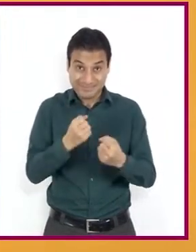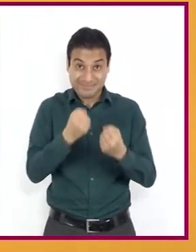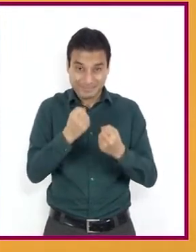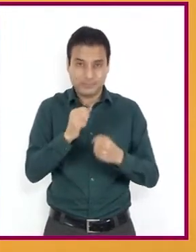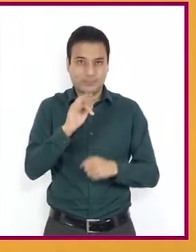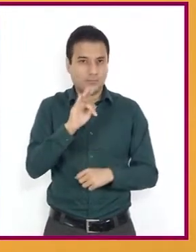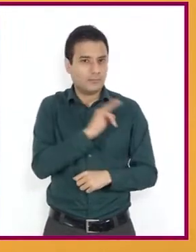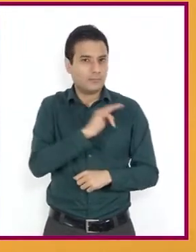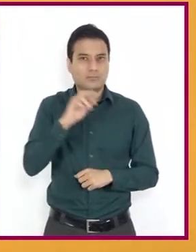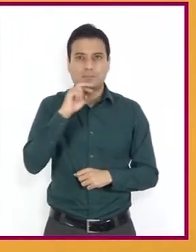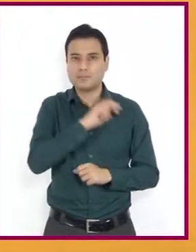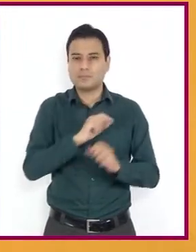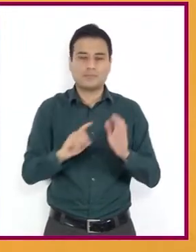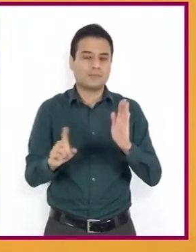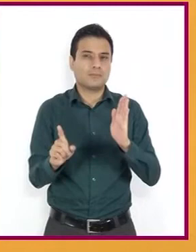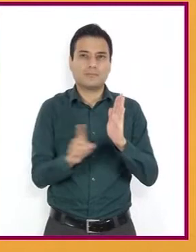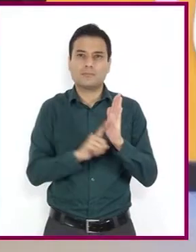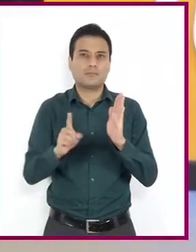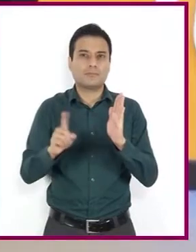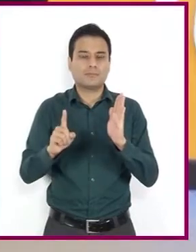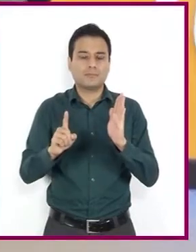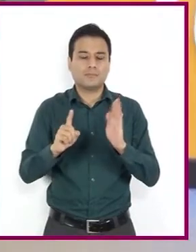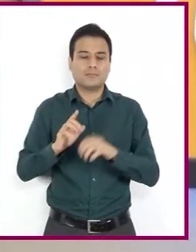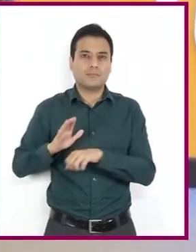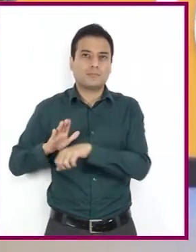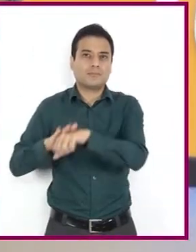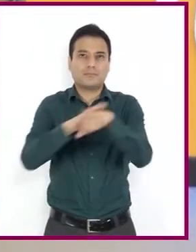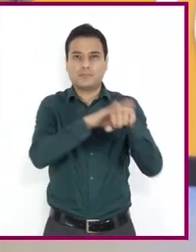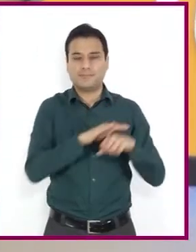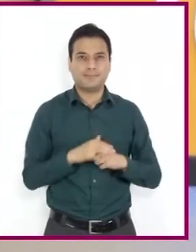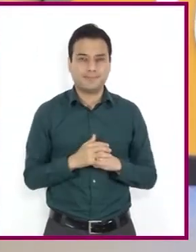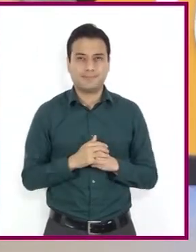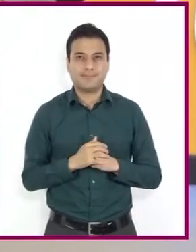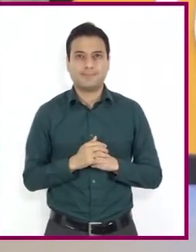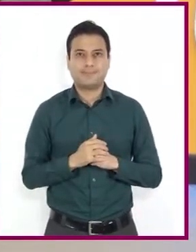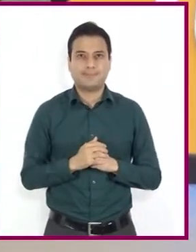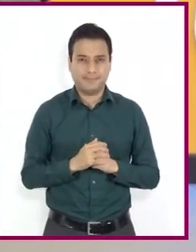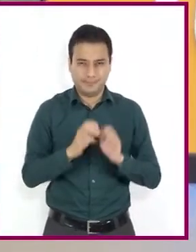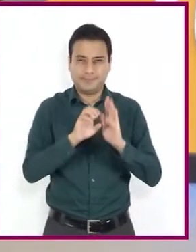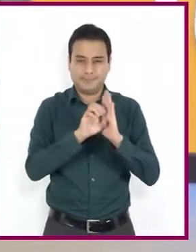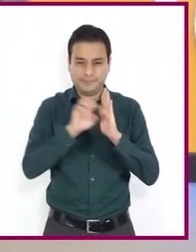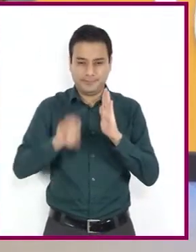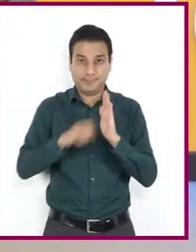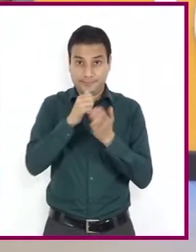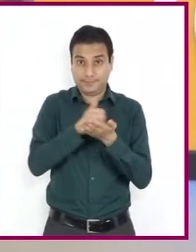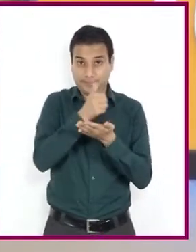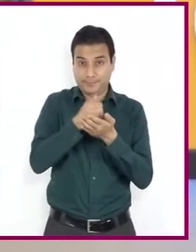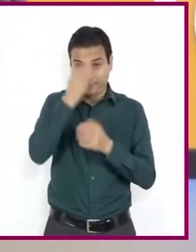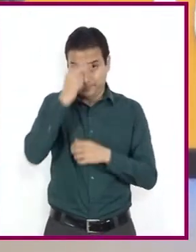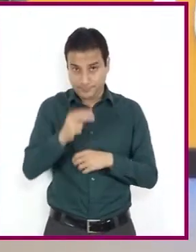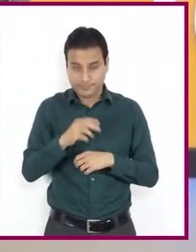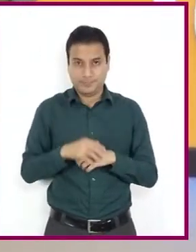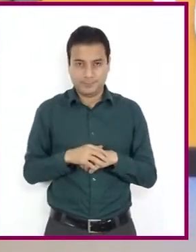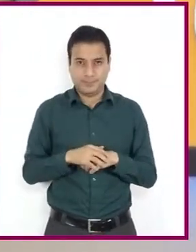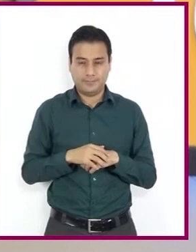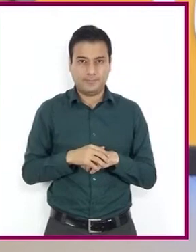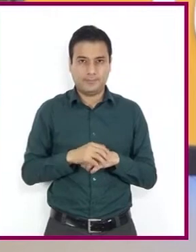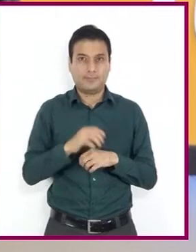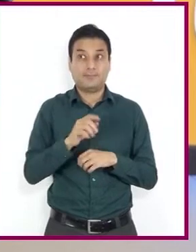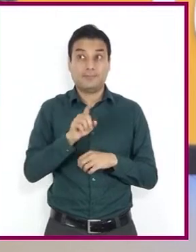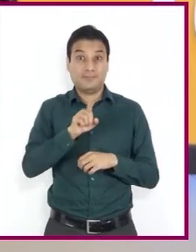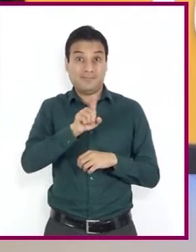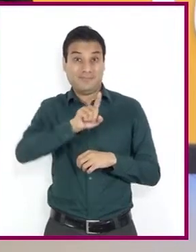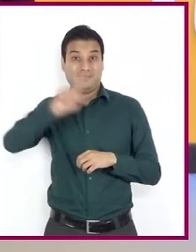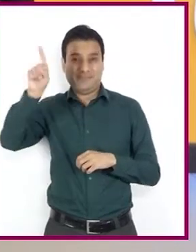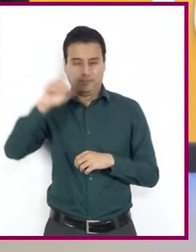emiten inmediatamente una señal de radio. En el caso de Ciudad de México, el mensaje llega a una central que